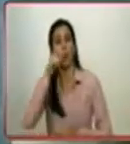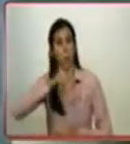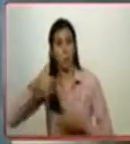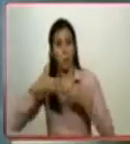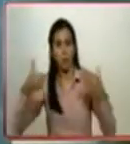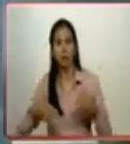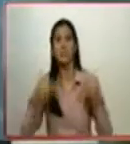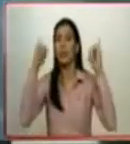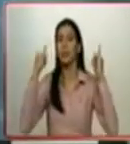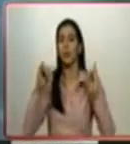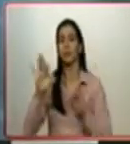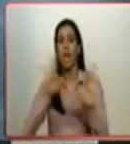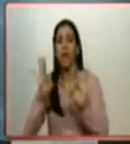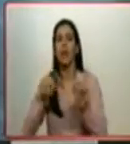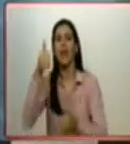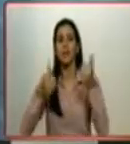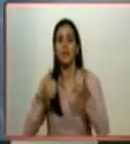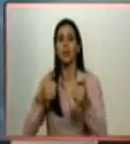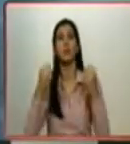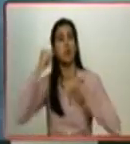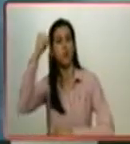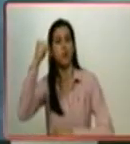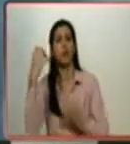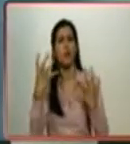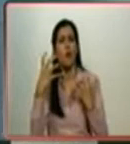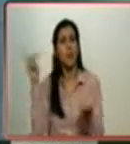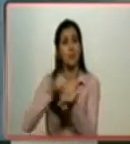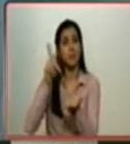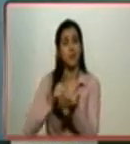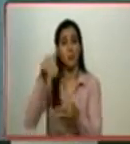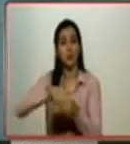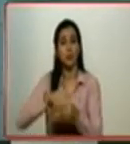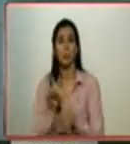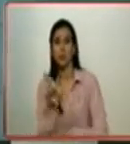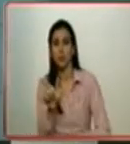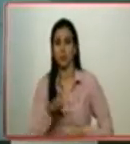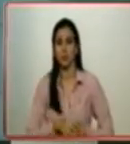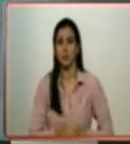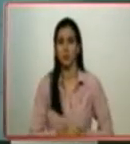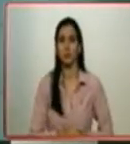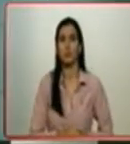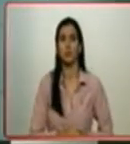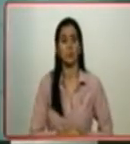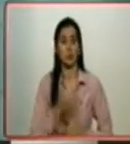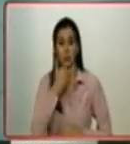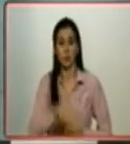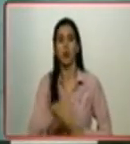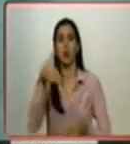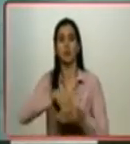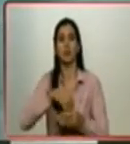con candidatos de la patria el triunfo de la participación del pueblo venezolano en las primarias del Partido Socialista Unido de Venezuela rumbo a las